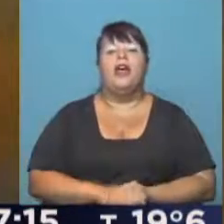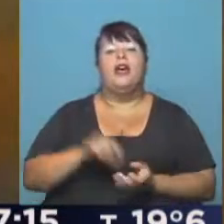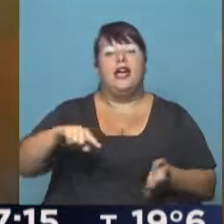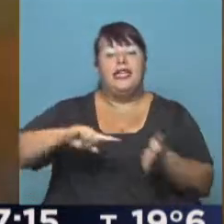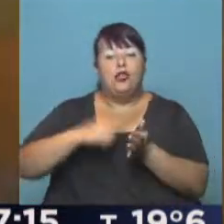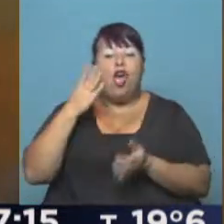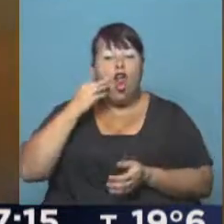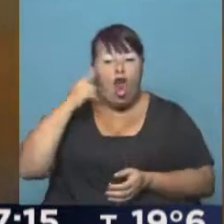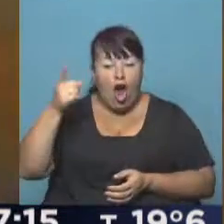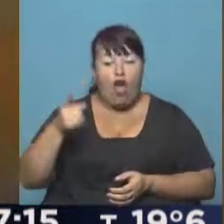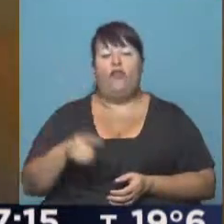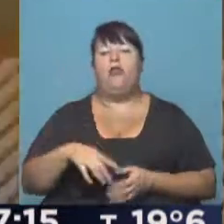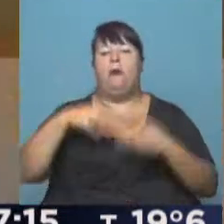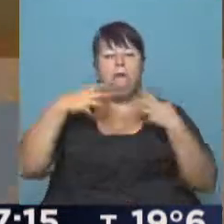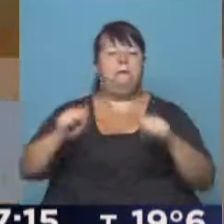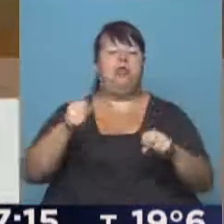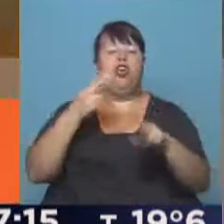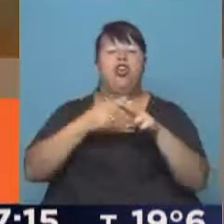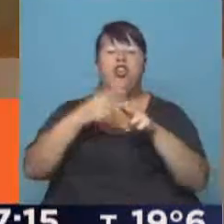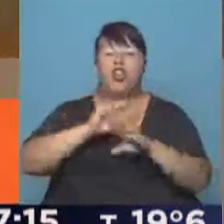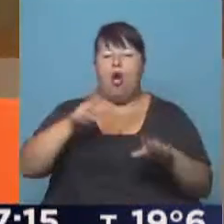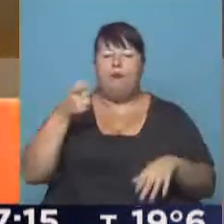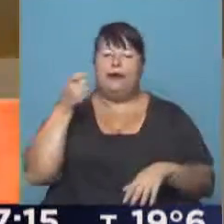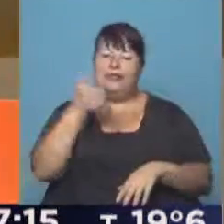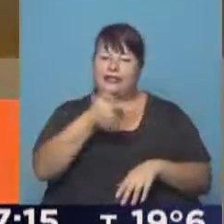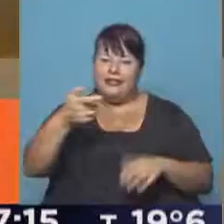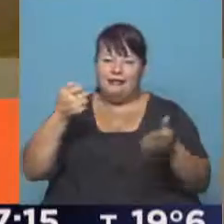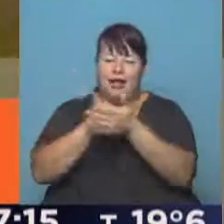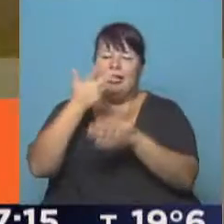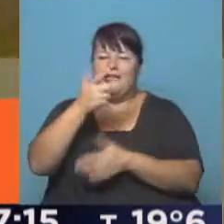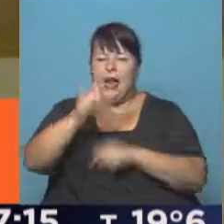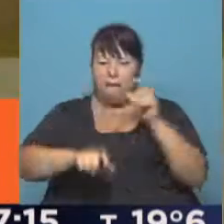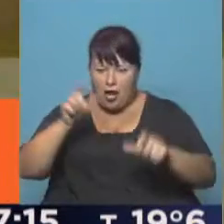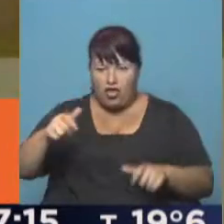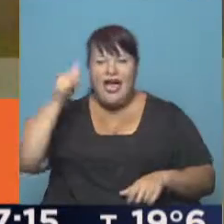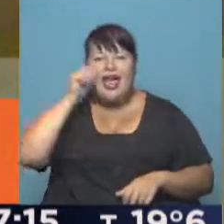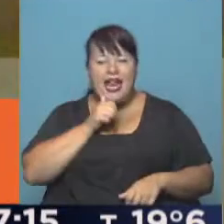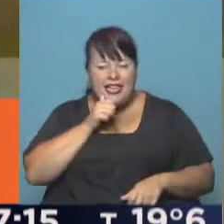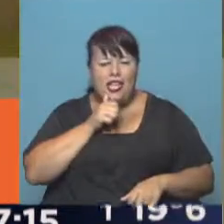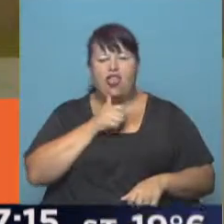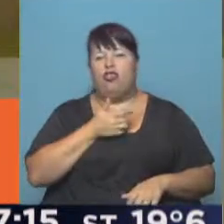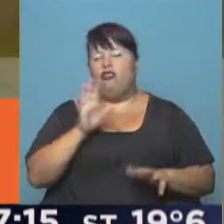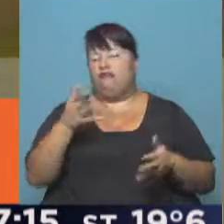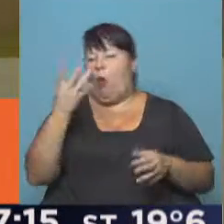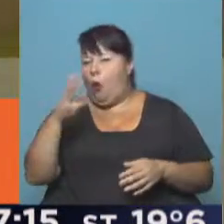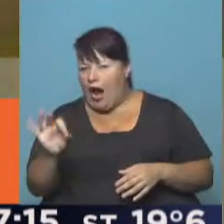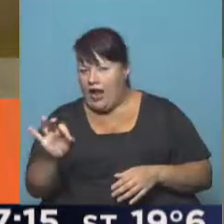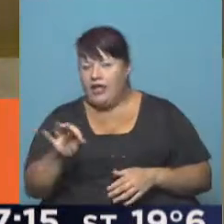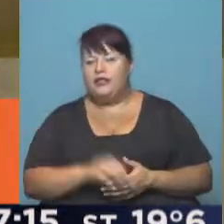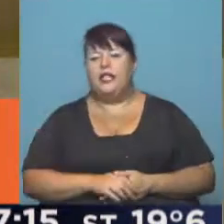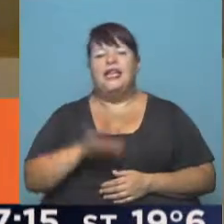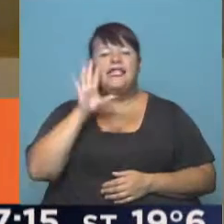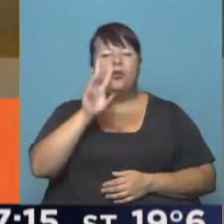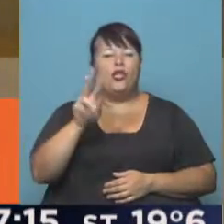Ciudad de Londres fue identificado en las últimas horas el atacante que asesinó a 3 personas, hirió a otras 40, tiene